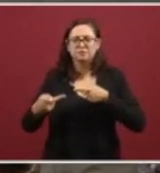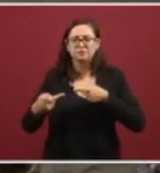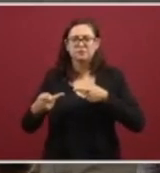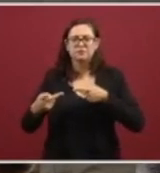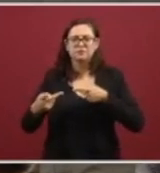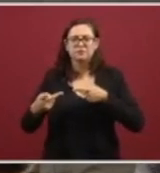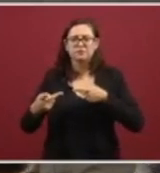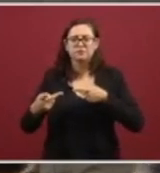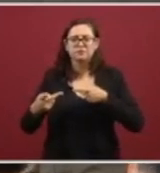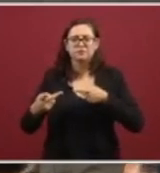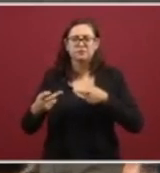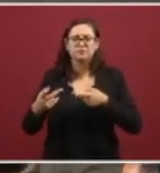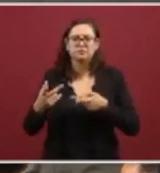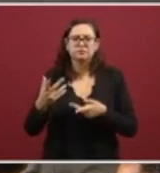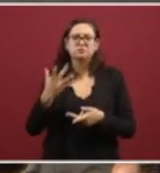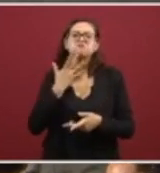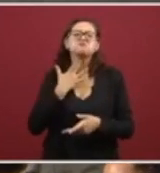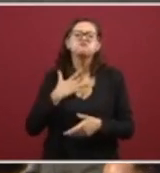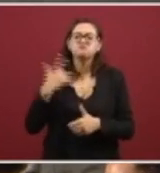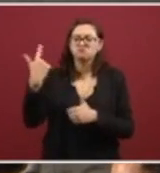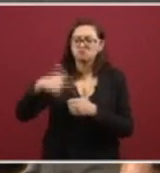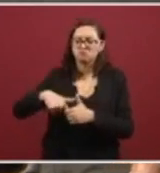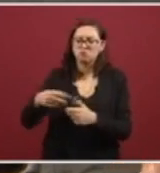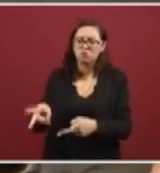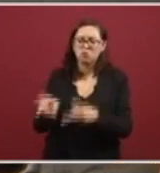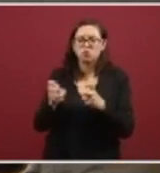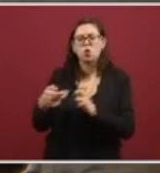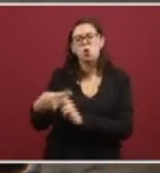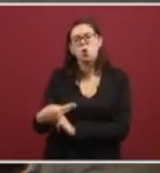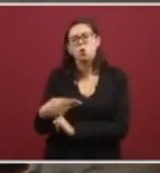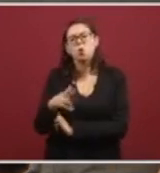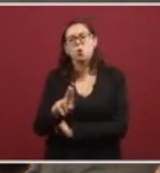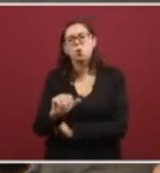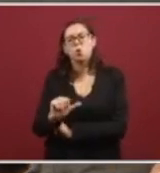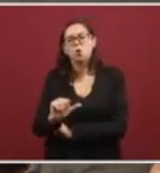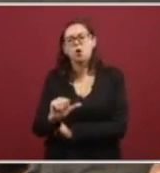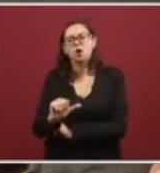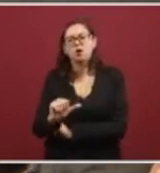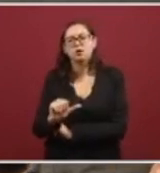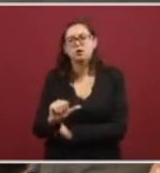contra el robo de combustible o el llamado